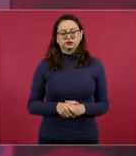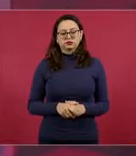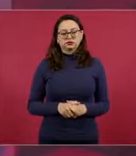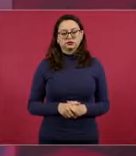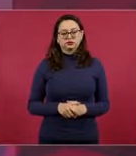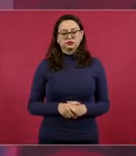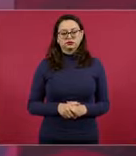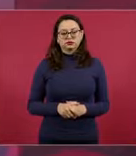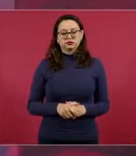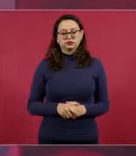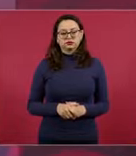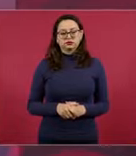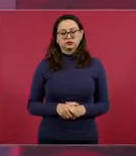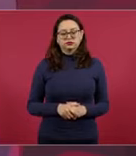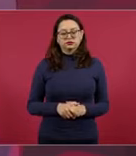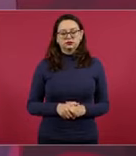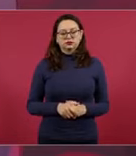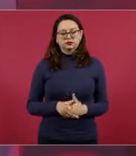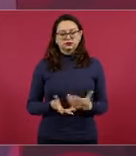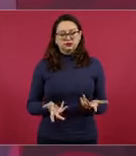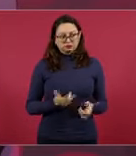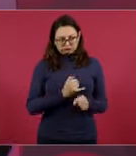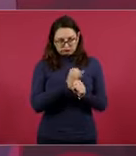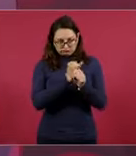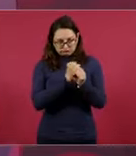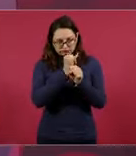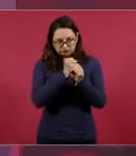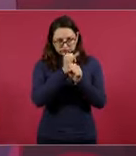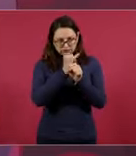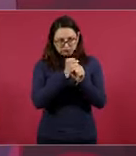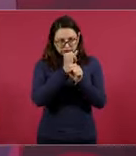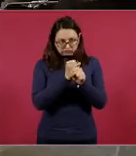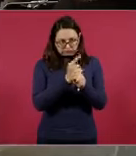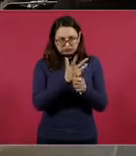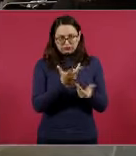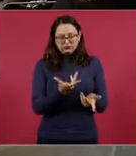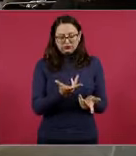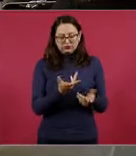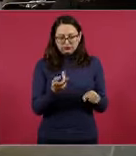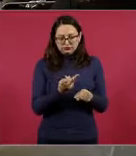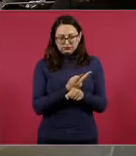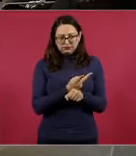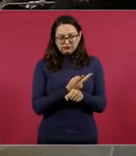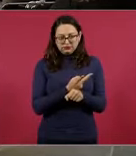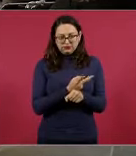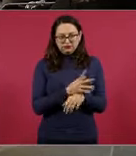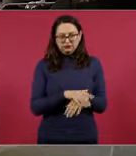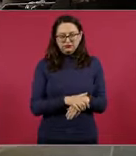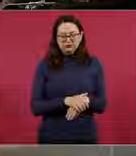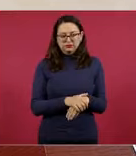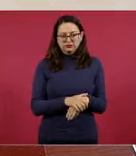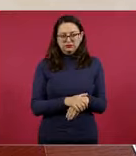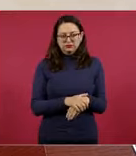nadie ha investigado ahí el Reforma, ¿no? Que se le fue con todo a Samuel García.